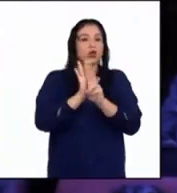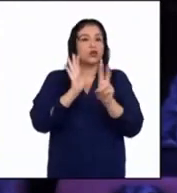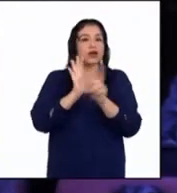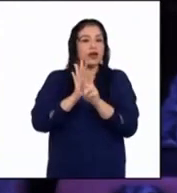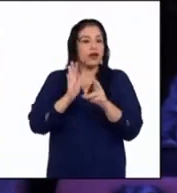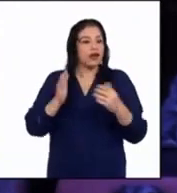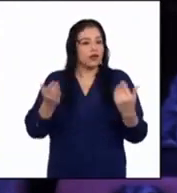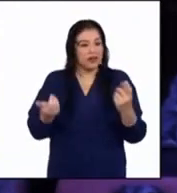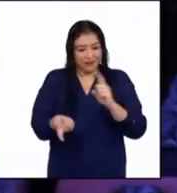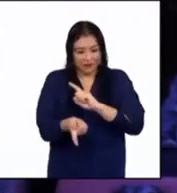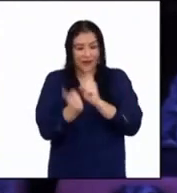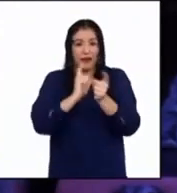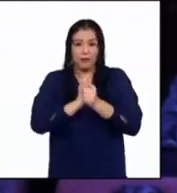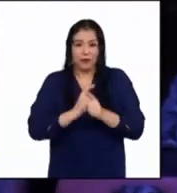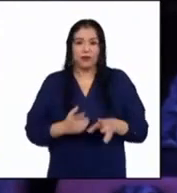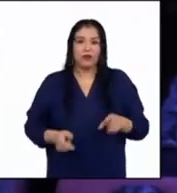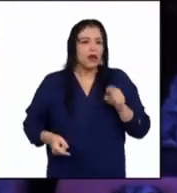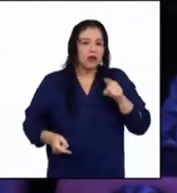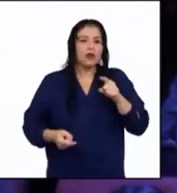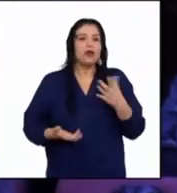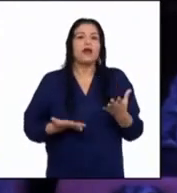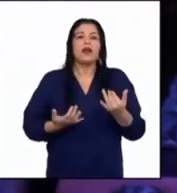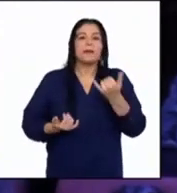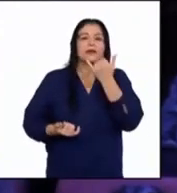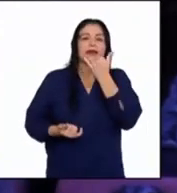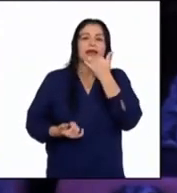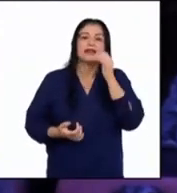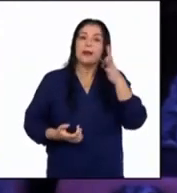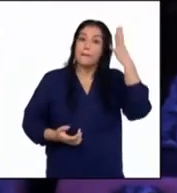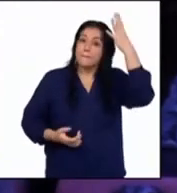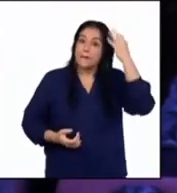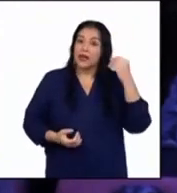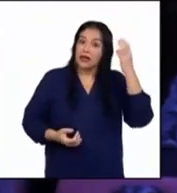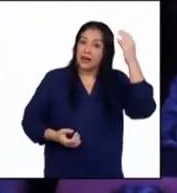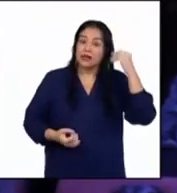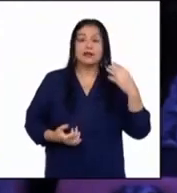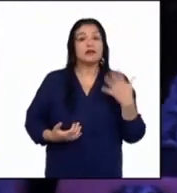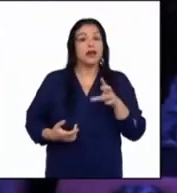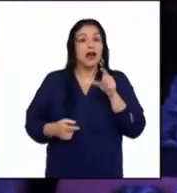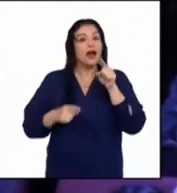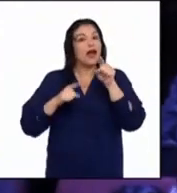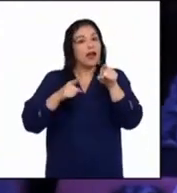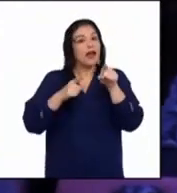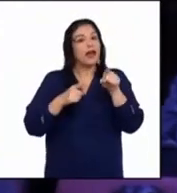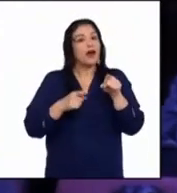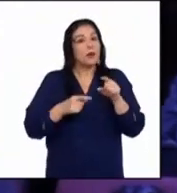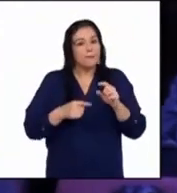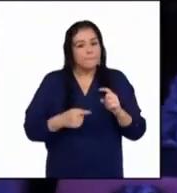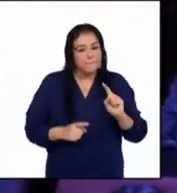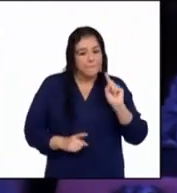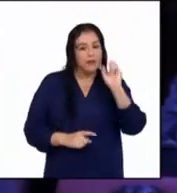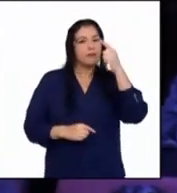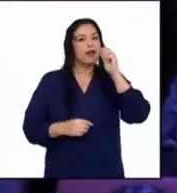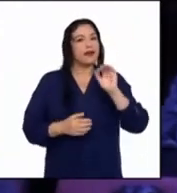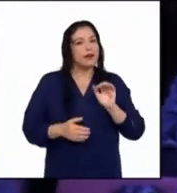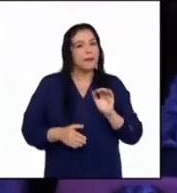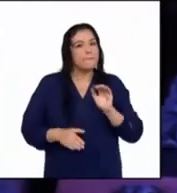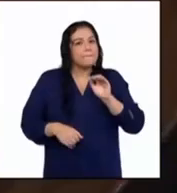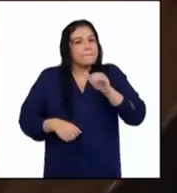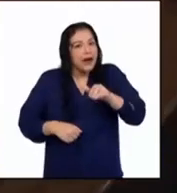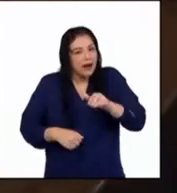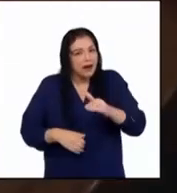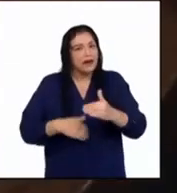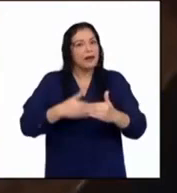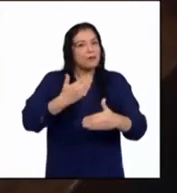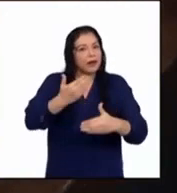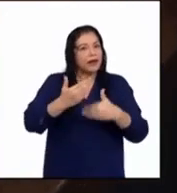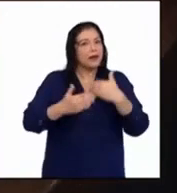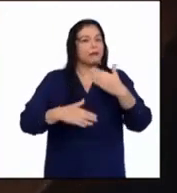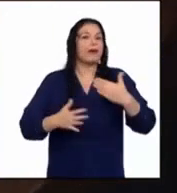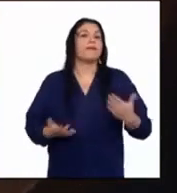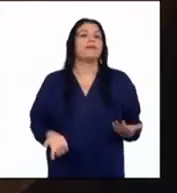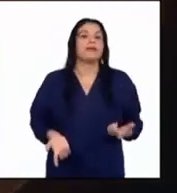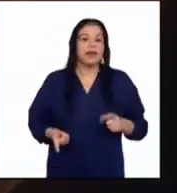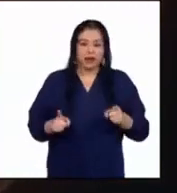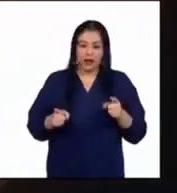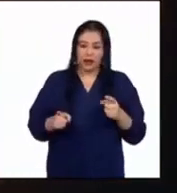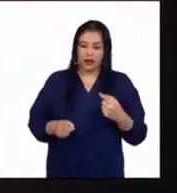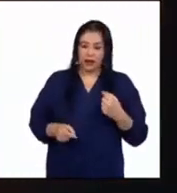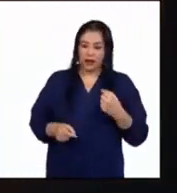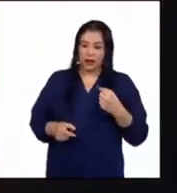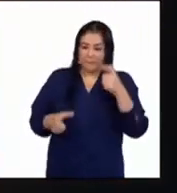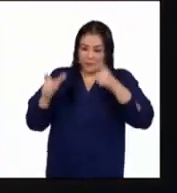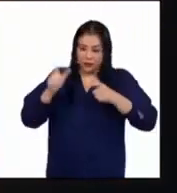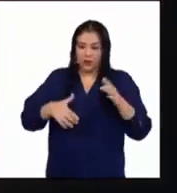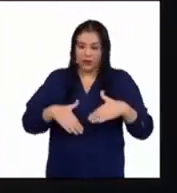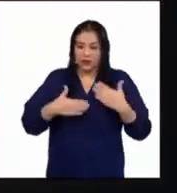lo que iba a pasar es que esta experiencia inicial se convertía en eso, en un primer paso en el que a la medida que